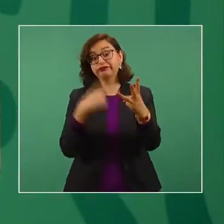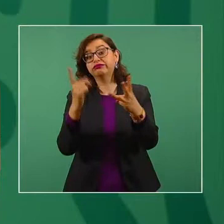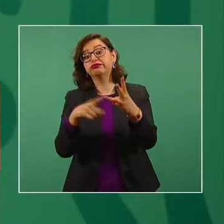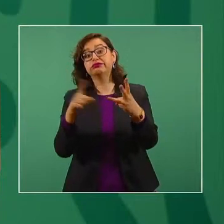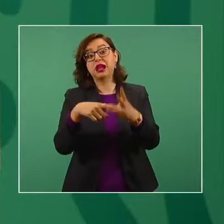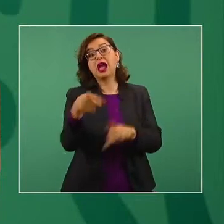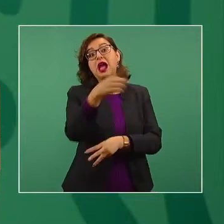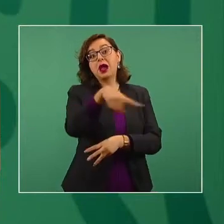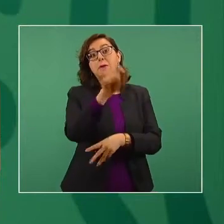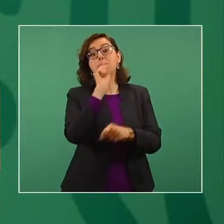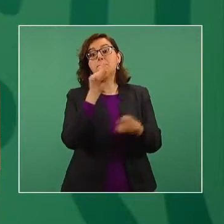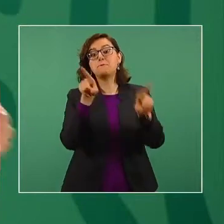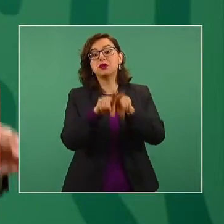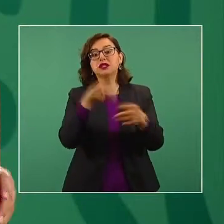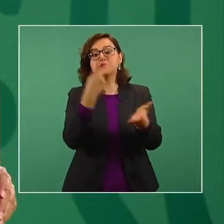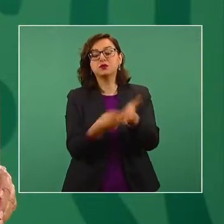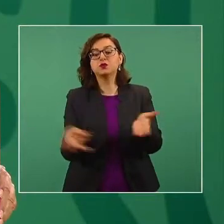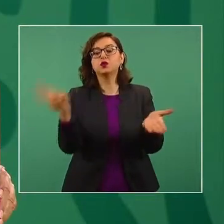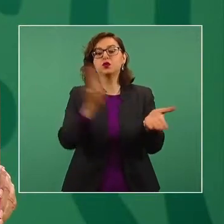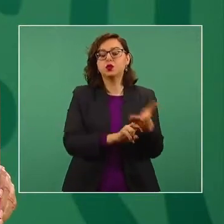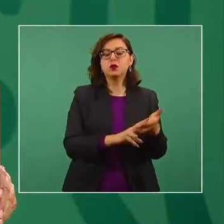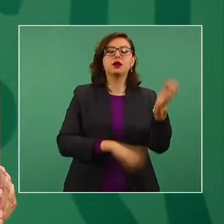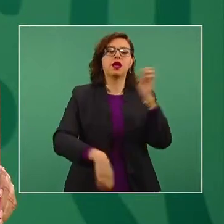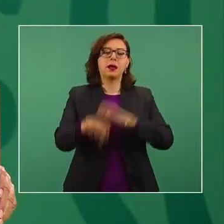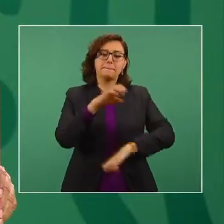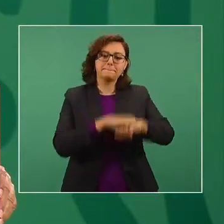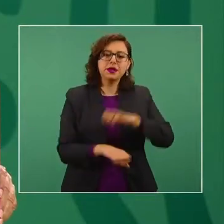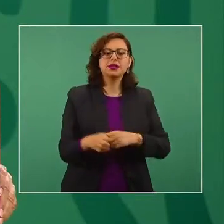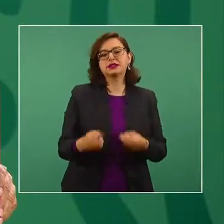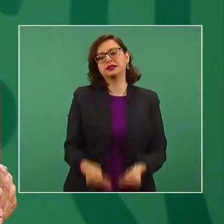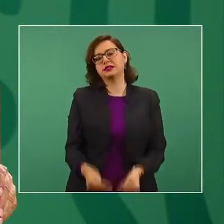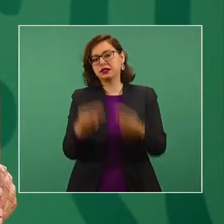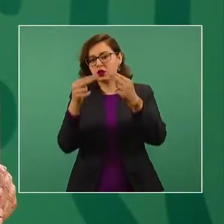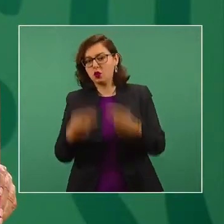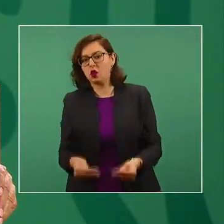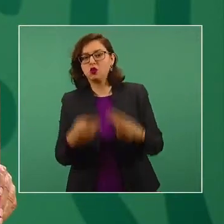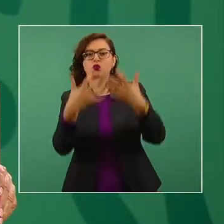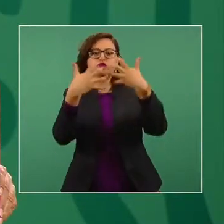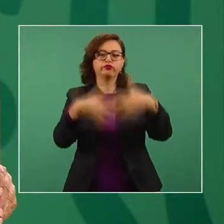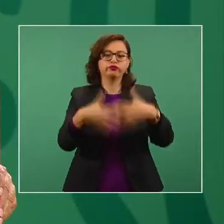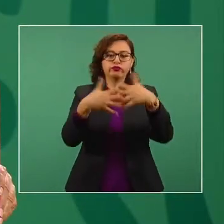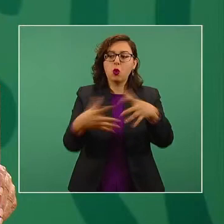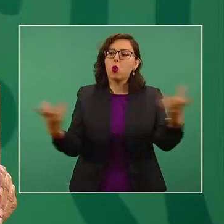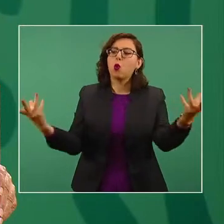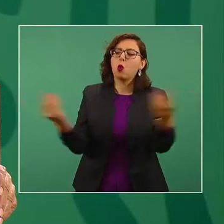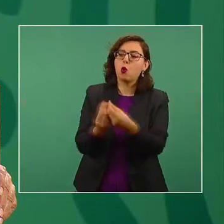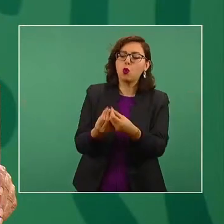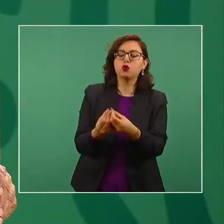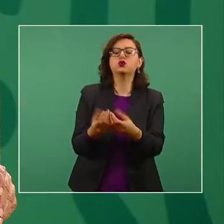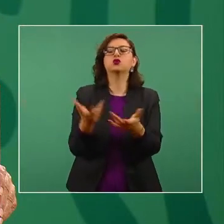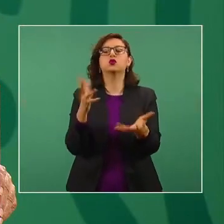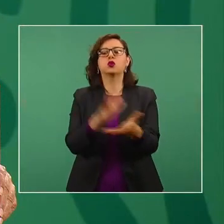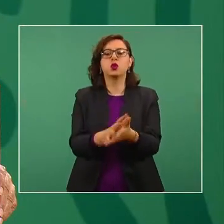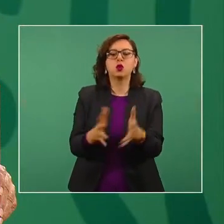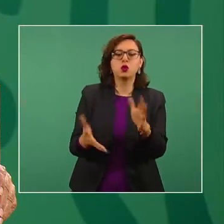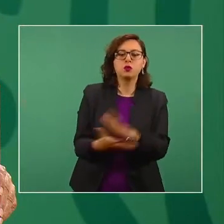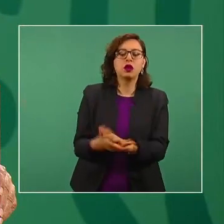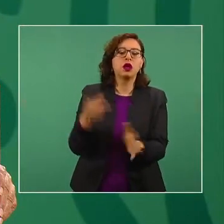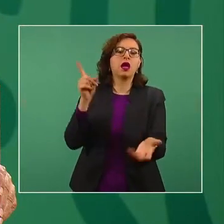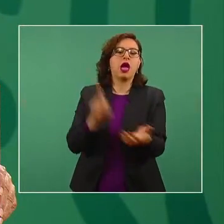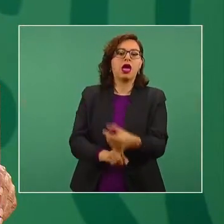empresas que trabajaban para Pemex, para la Comisión Federal de Electricidad.